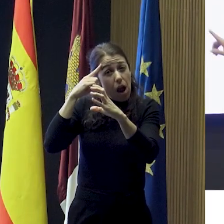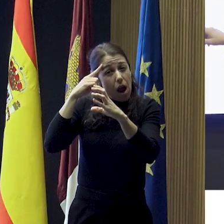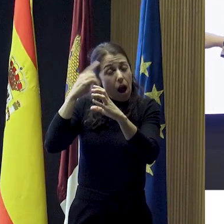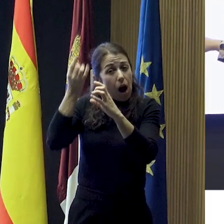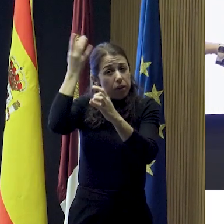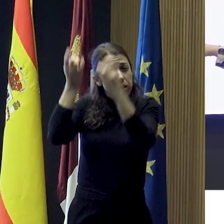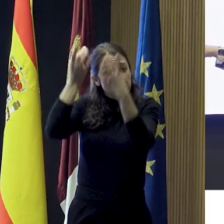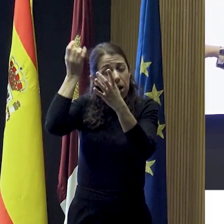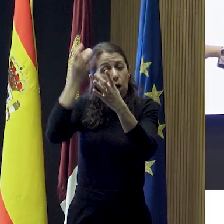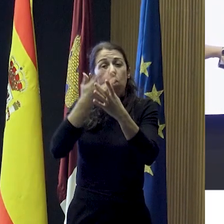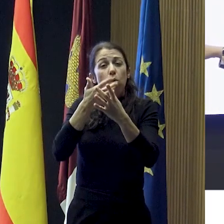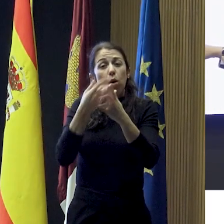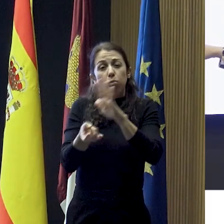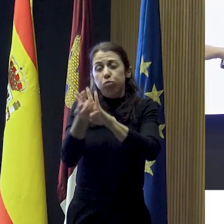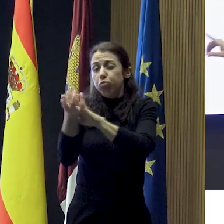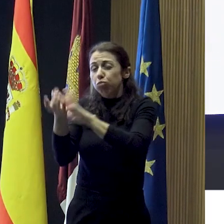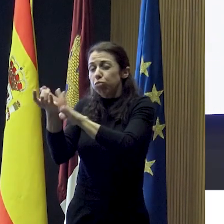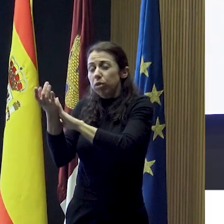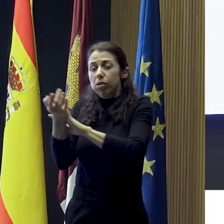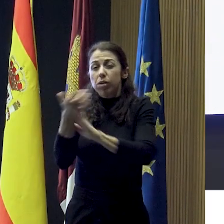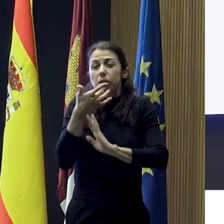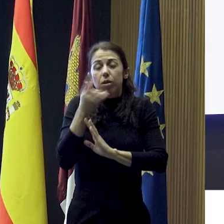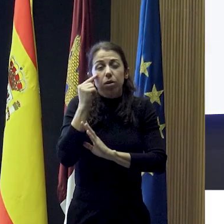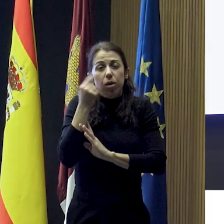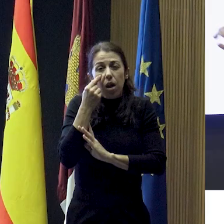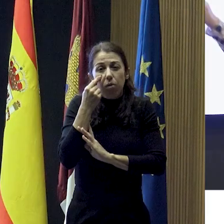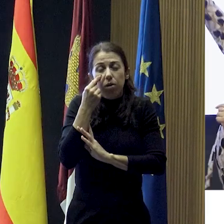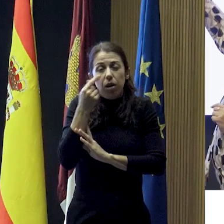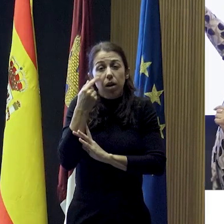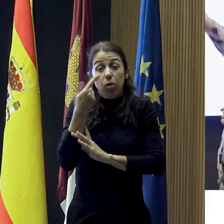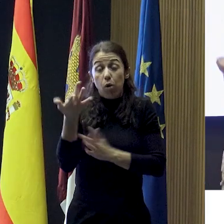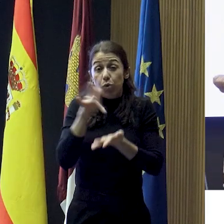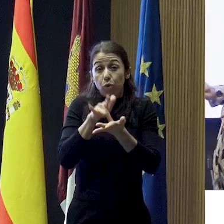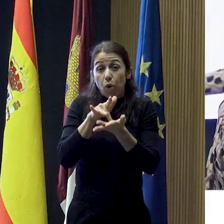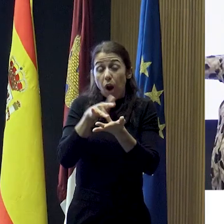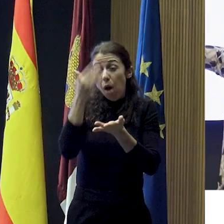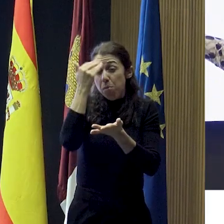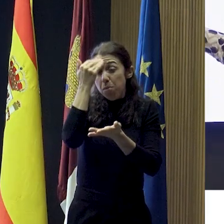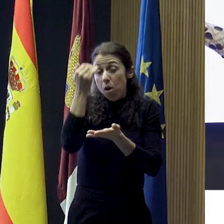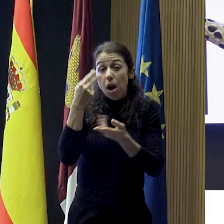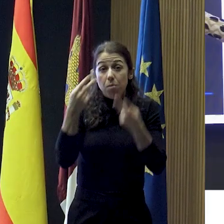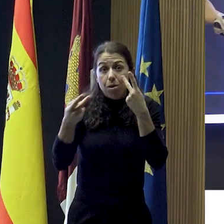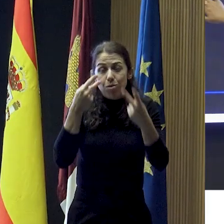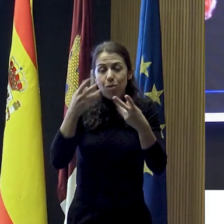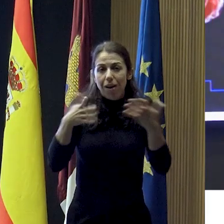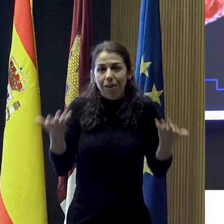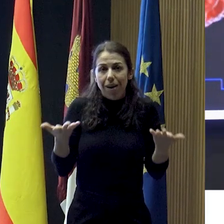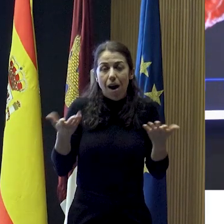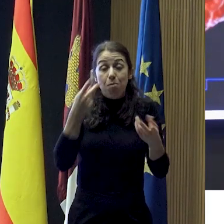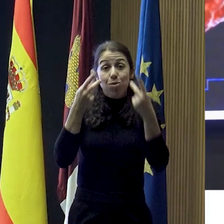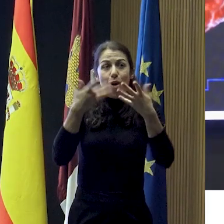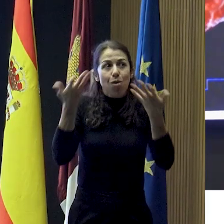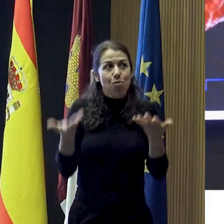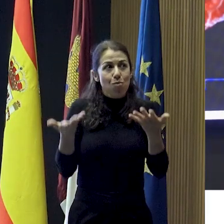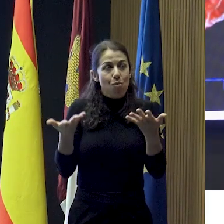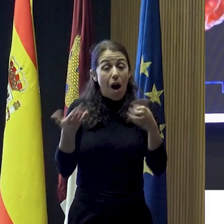tarea se encienden, ¿vale? Entonces, quiero que os fijéis que cuando estamos viendo memoria visual, claro, hemos dicho que la parte visual era aquí,